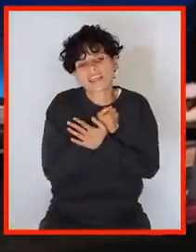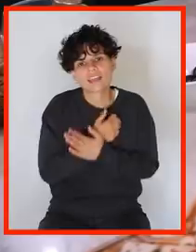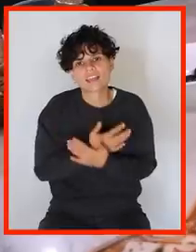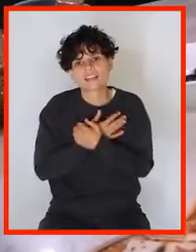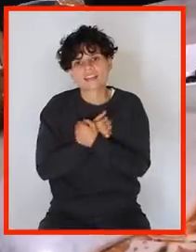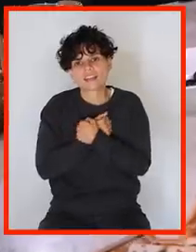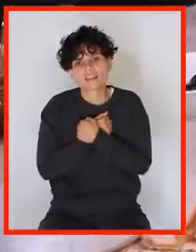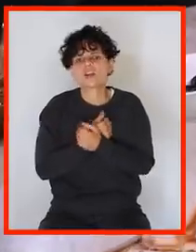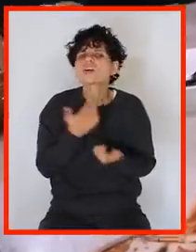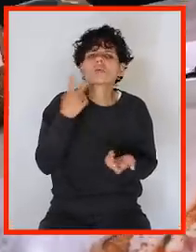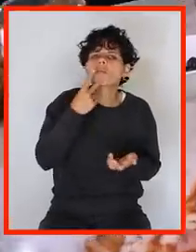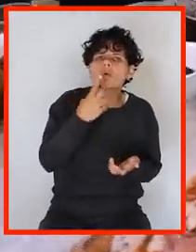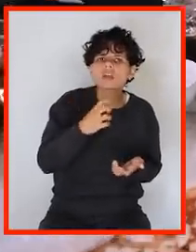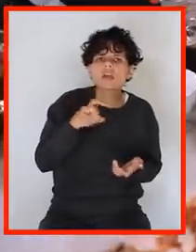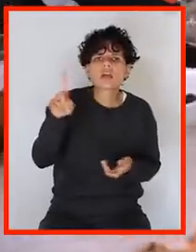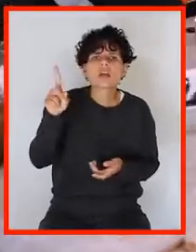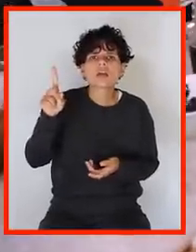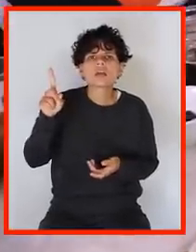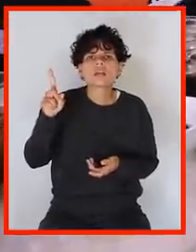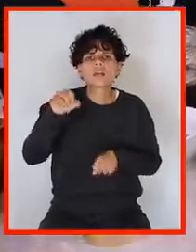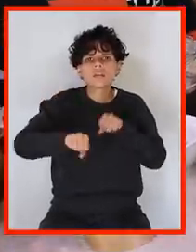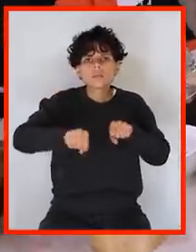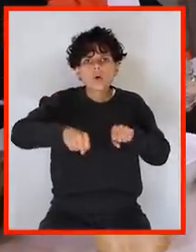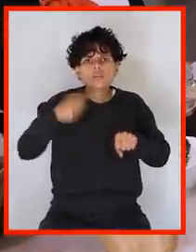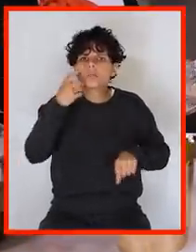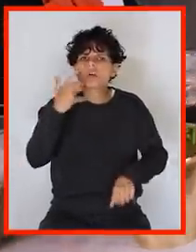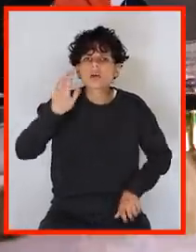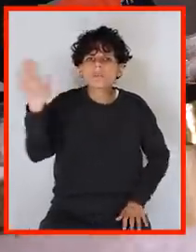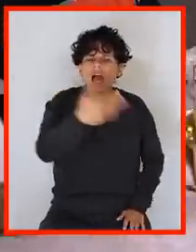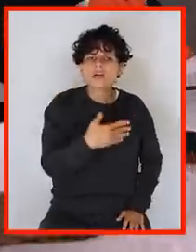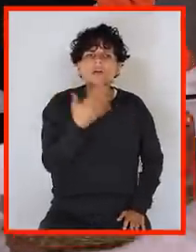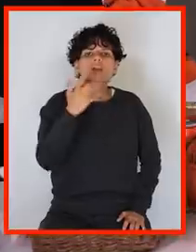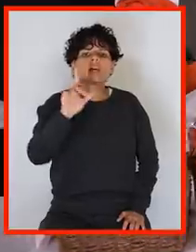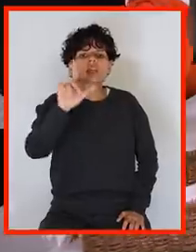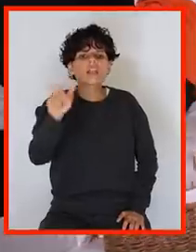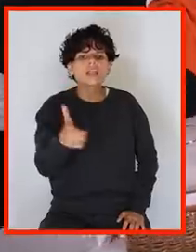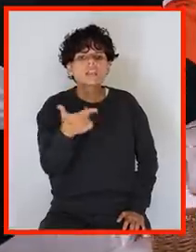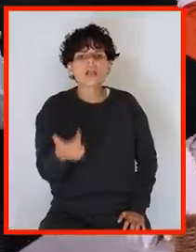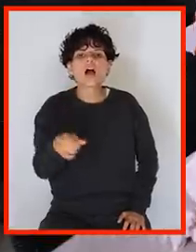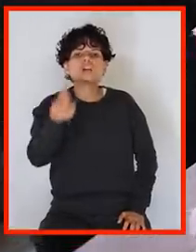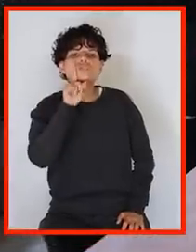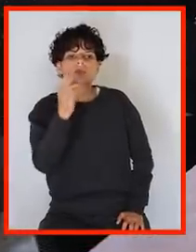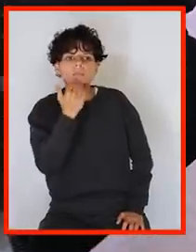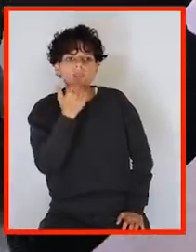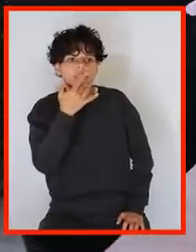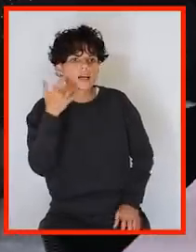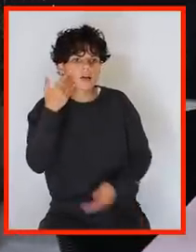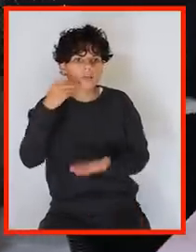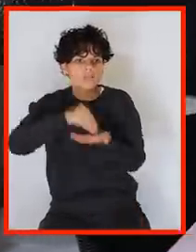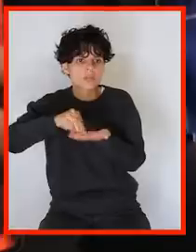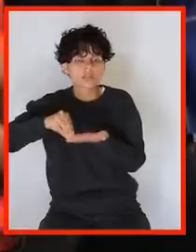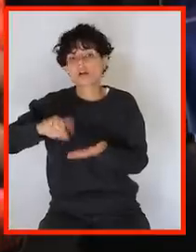hablando mal. Oye, ¿pero por qué hicieron eso? ¿De qué? De pegarle a alguien. Porque iba muy lento. Porque iba lento. Iba con pizza, con piña. O sea,